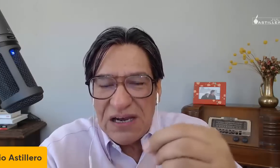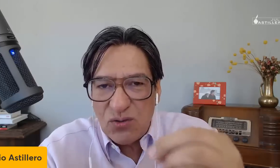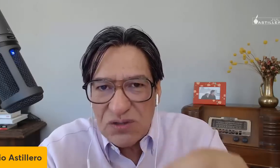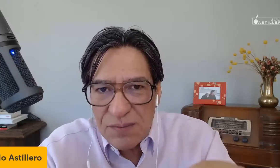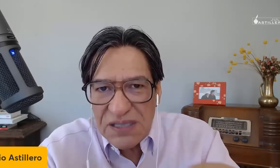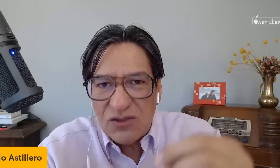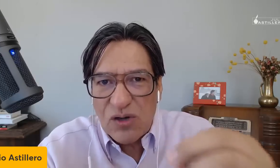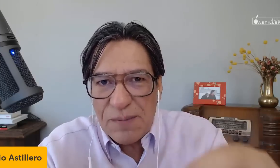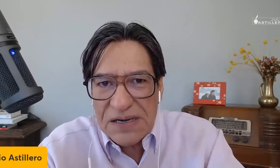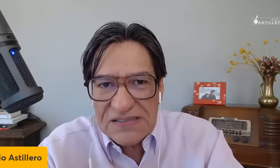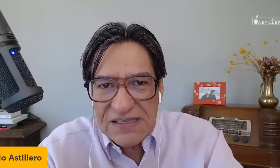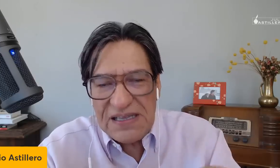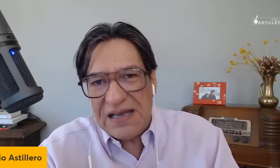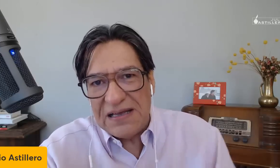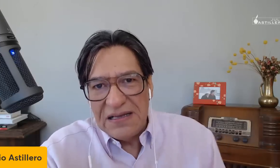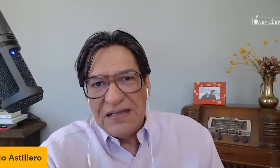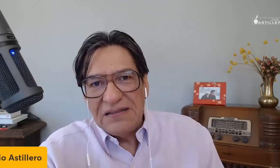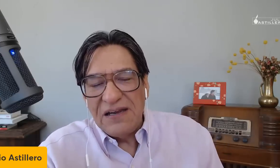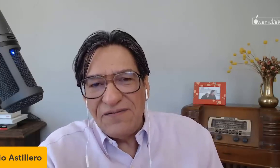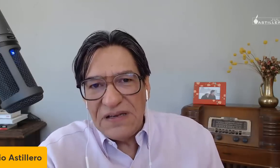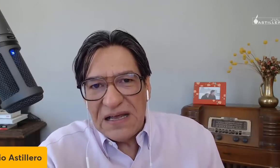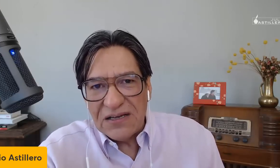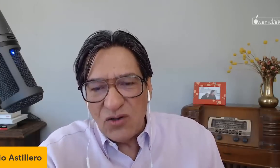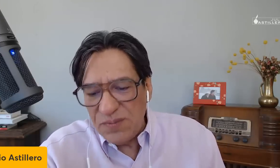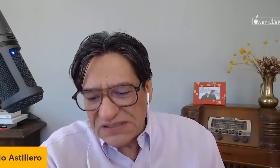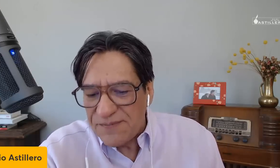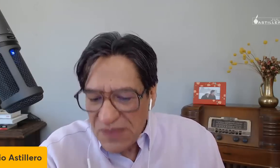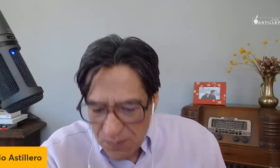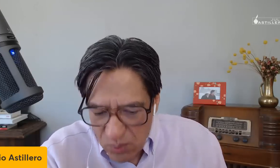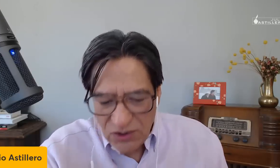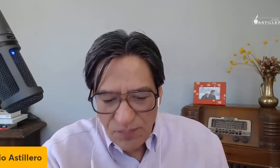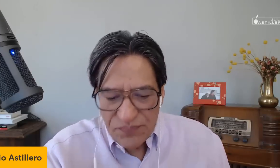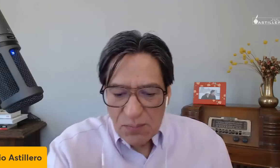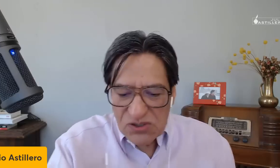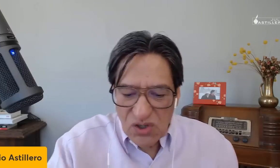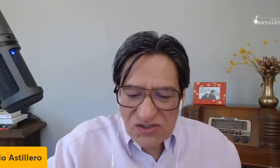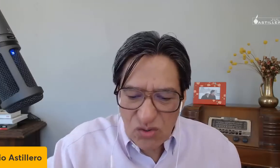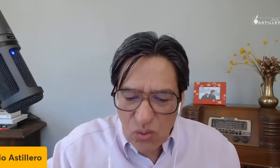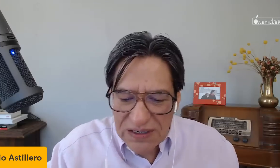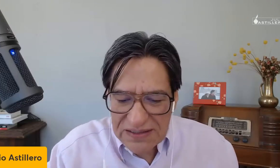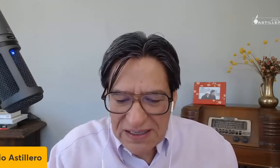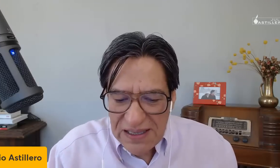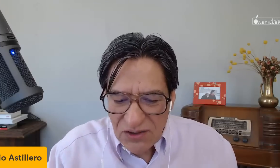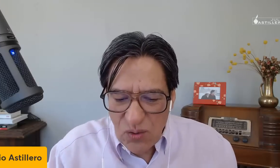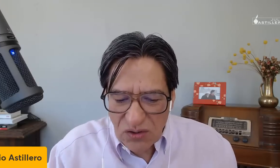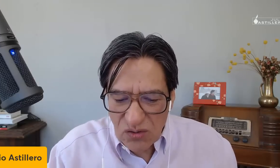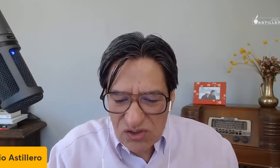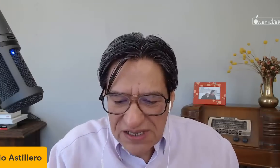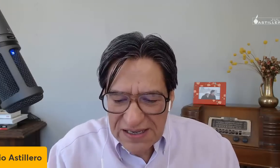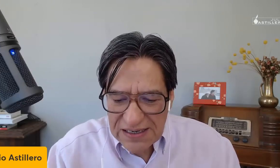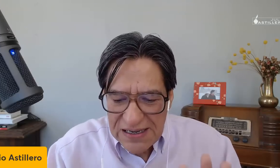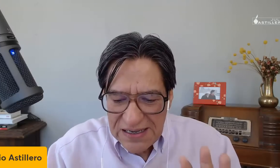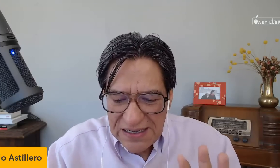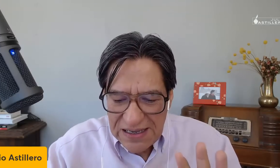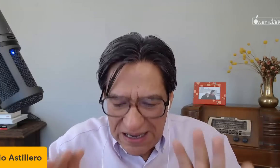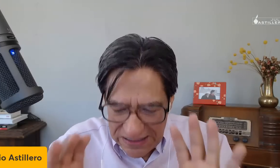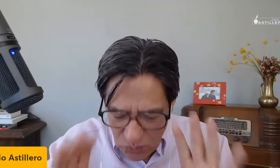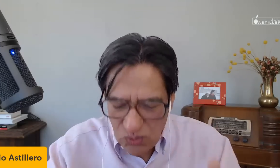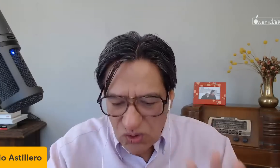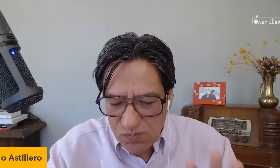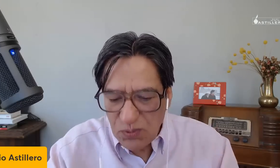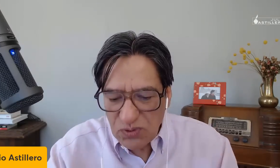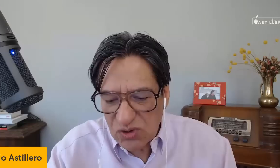secretario del ayuntamiento que presidía delfina gómez bueno pues horacio duarte dio a conocer